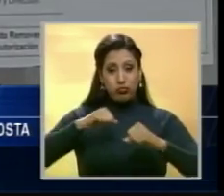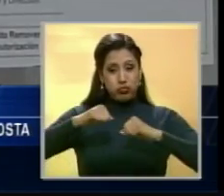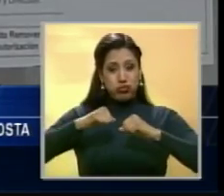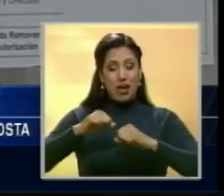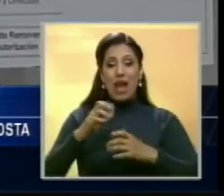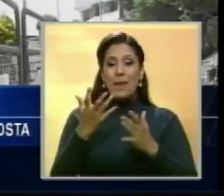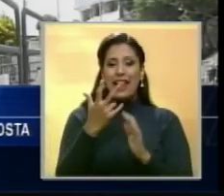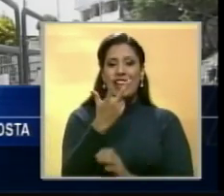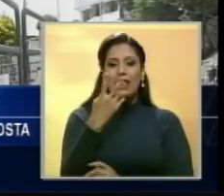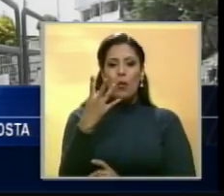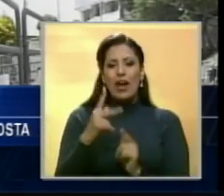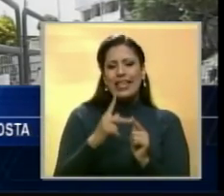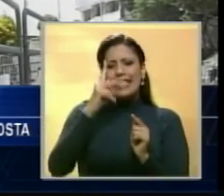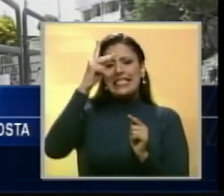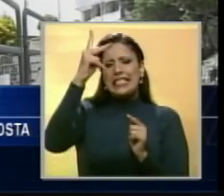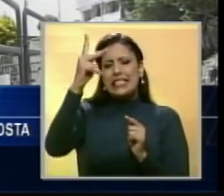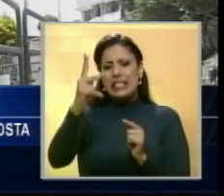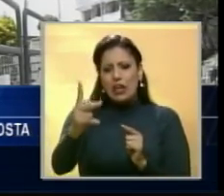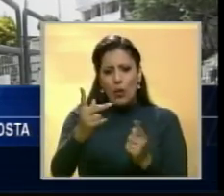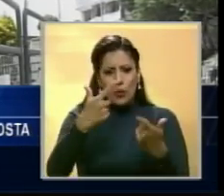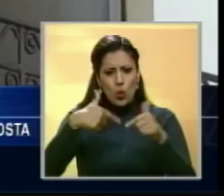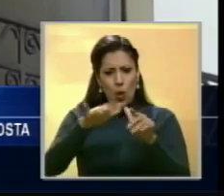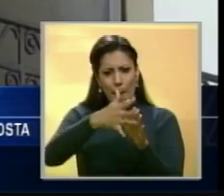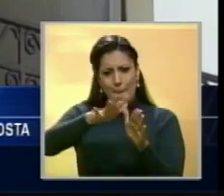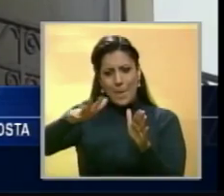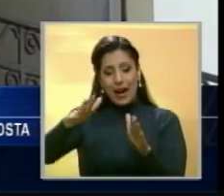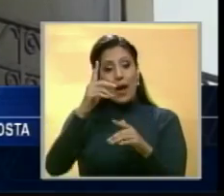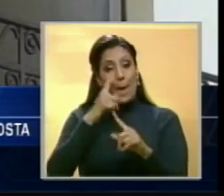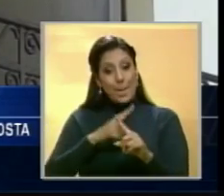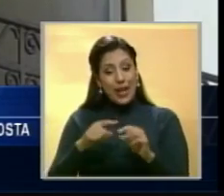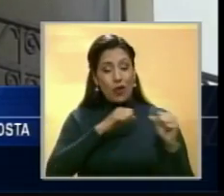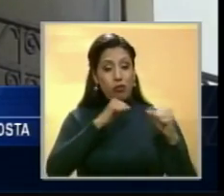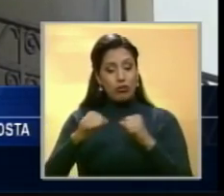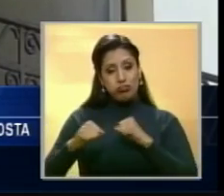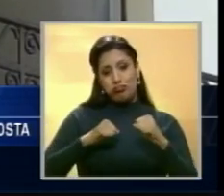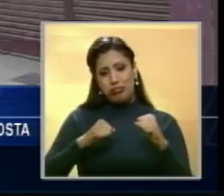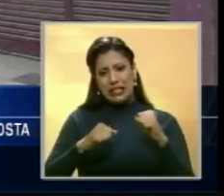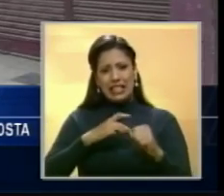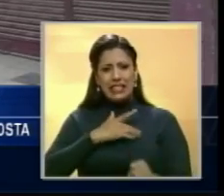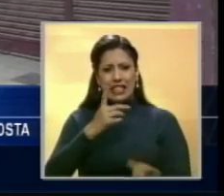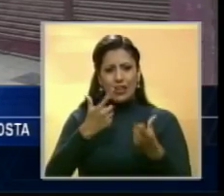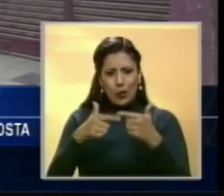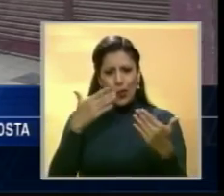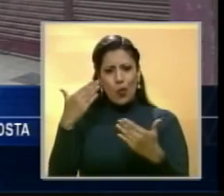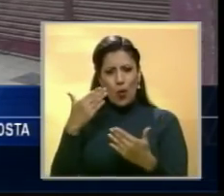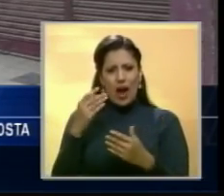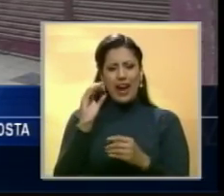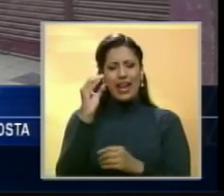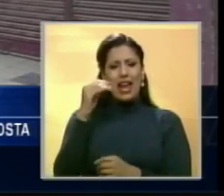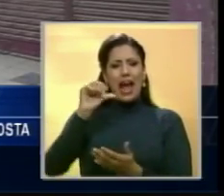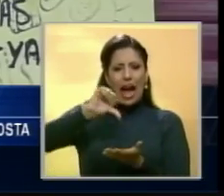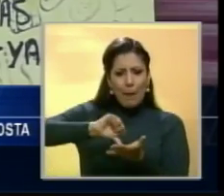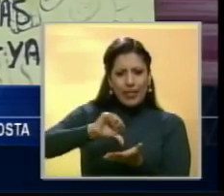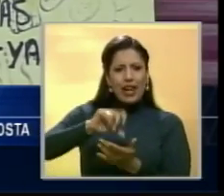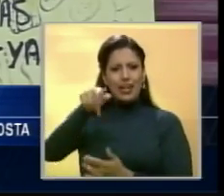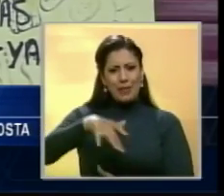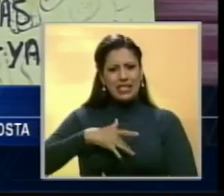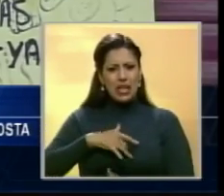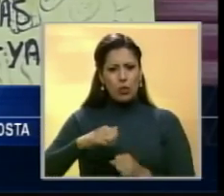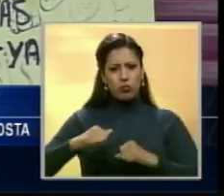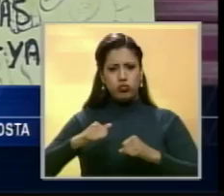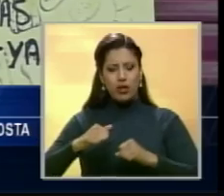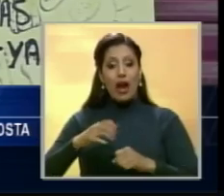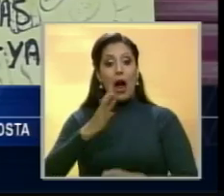ocurrió a 34 kilómetros de Rosa Zárate y debido a la intensidad se hizo sentir en localidades como Quito y Guayaquil. El